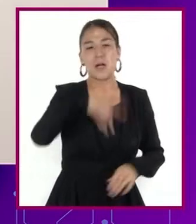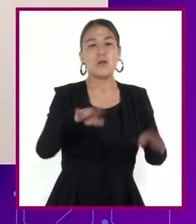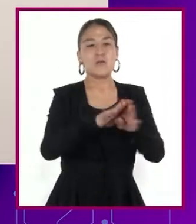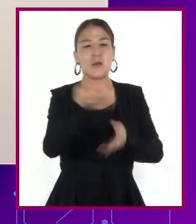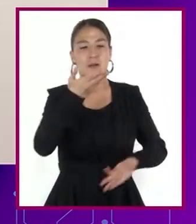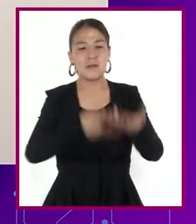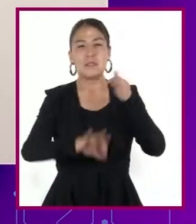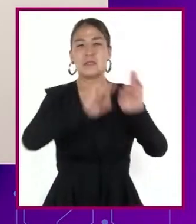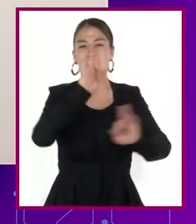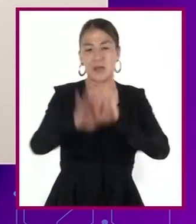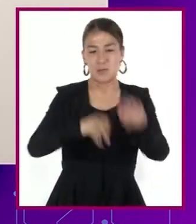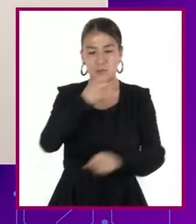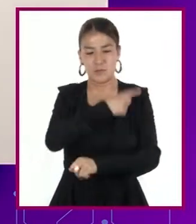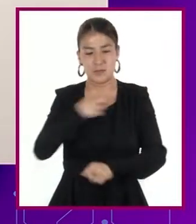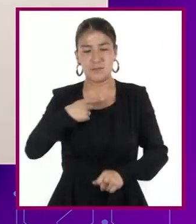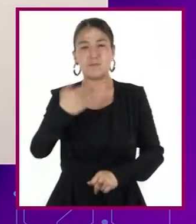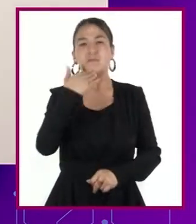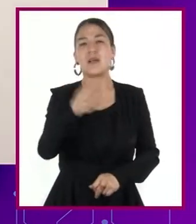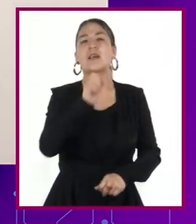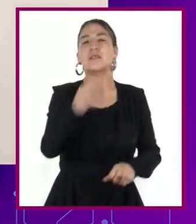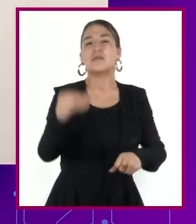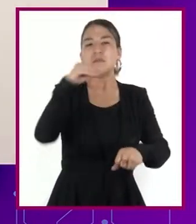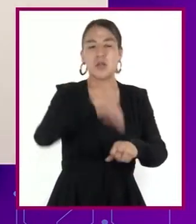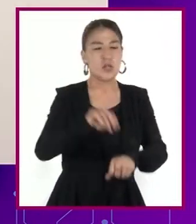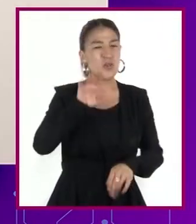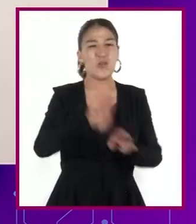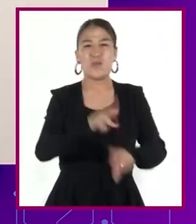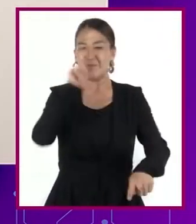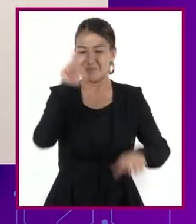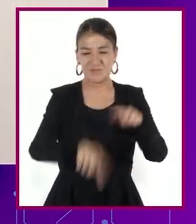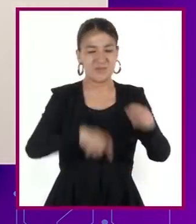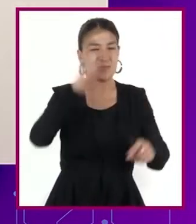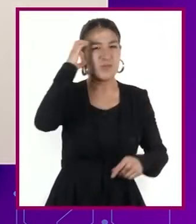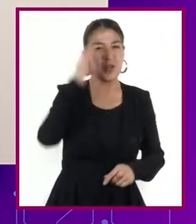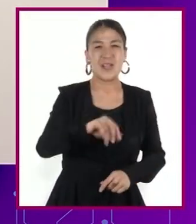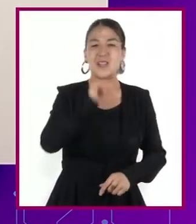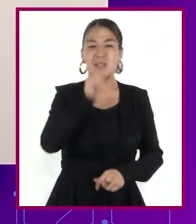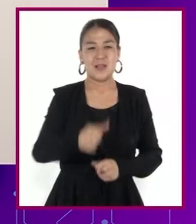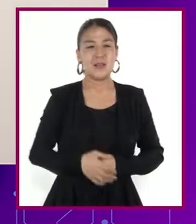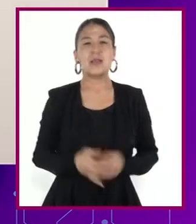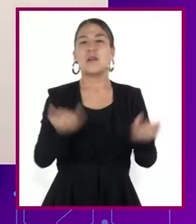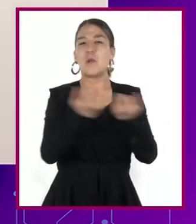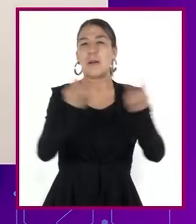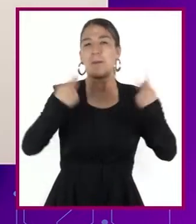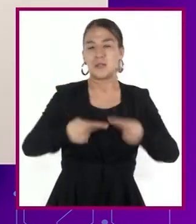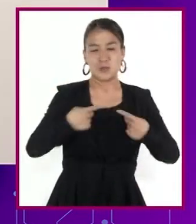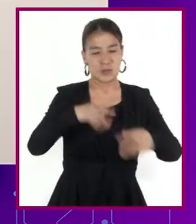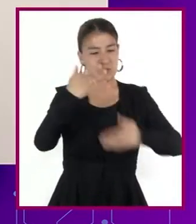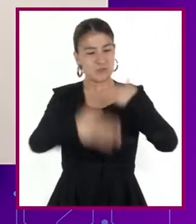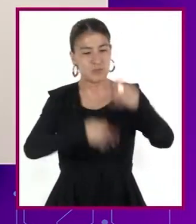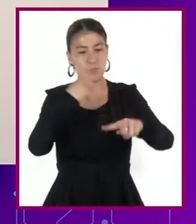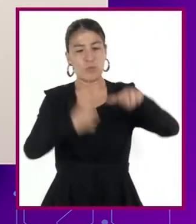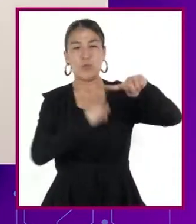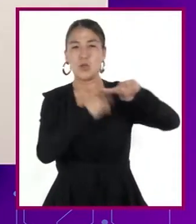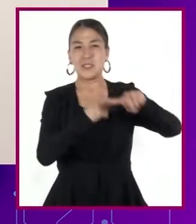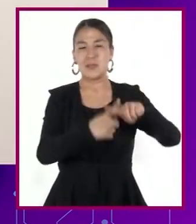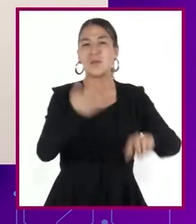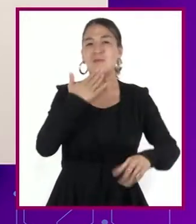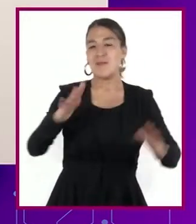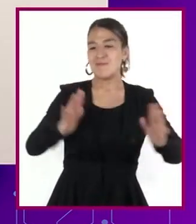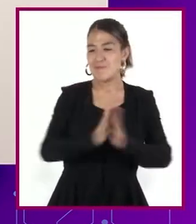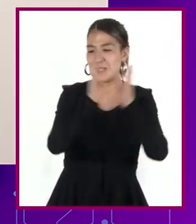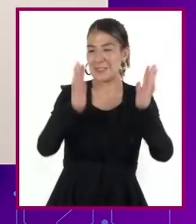digno, debe aplicarse la no violencia diariamente entre las personas, como proceso positivo, dinámico y